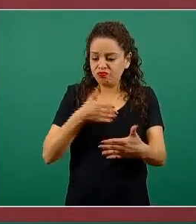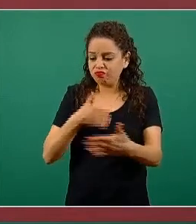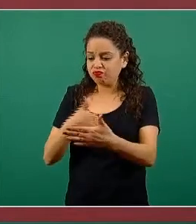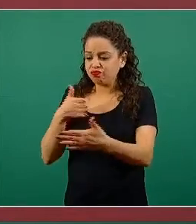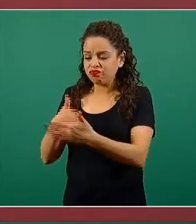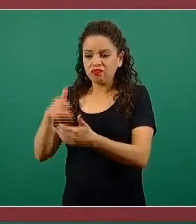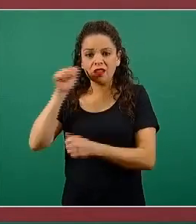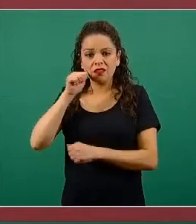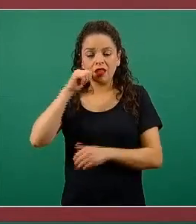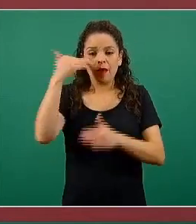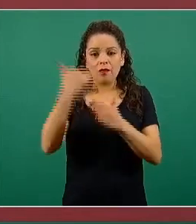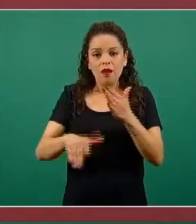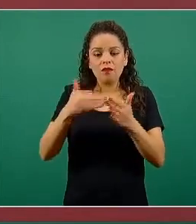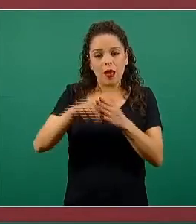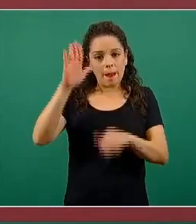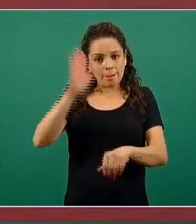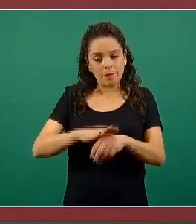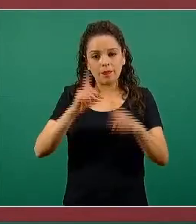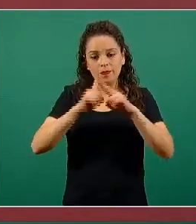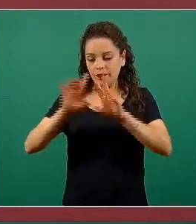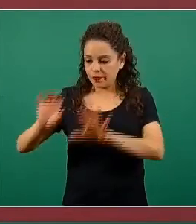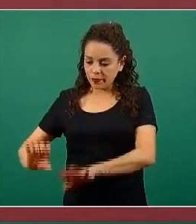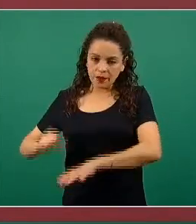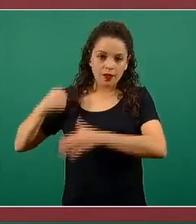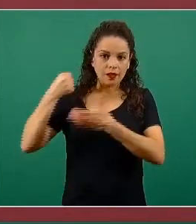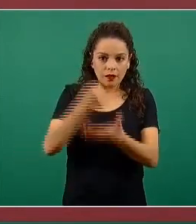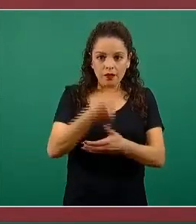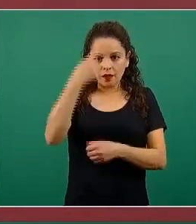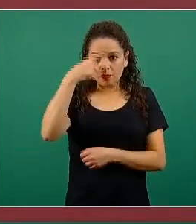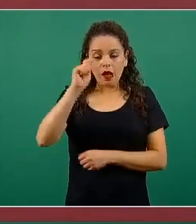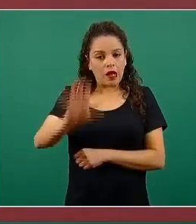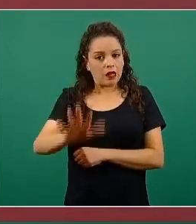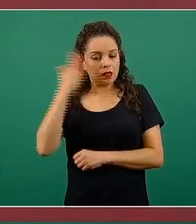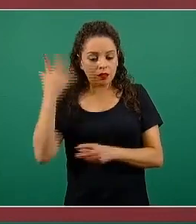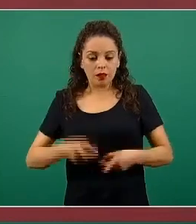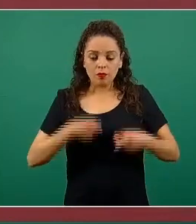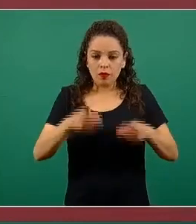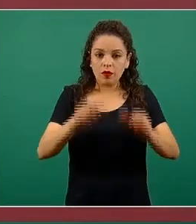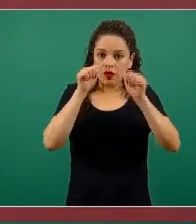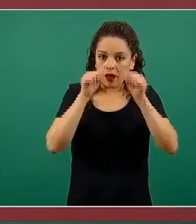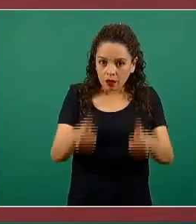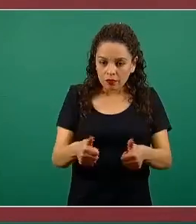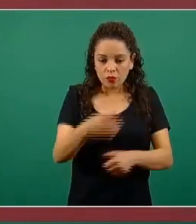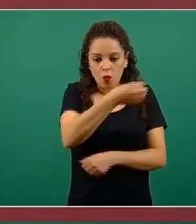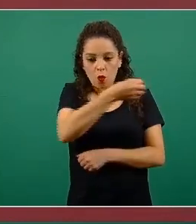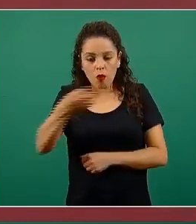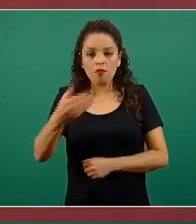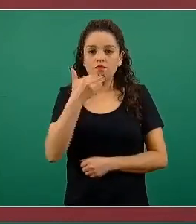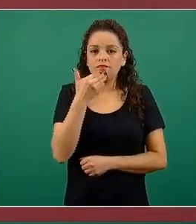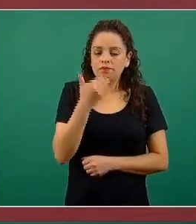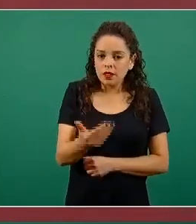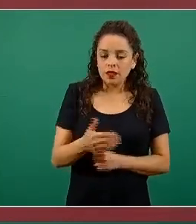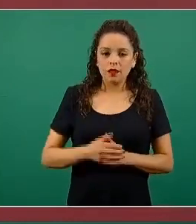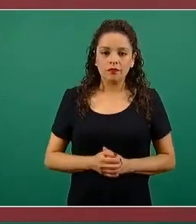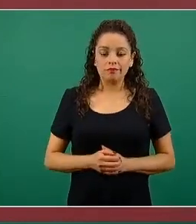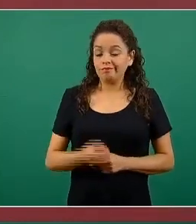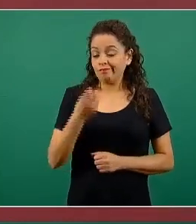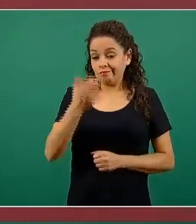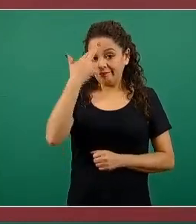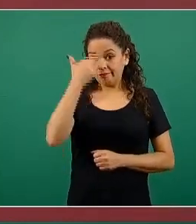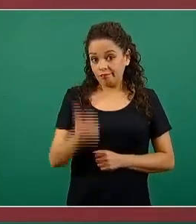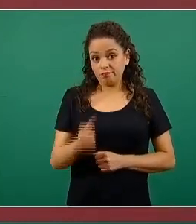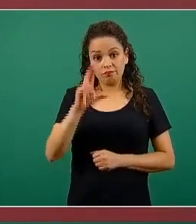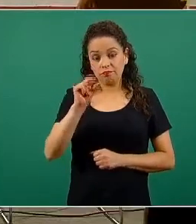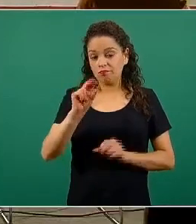en términos de inversión, en términos de calidad de la atención, en términos de organización, y desde luego no ha garantizado la